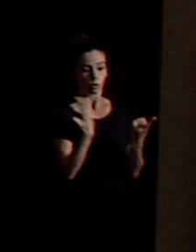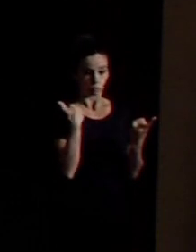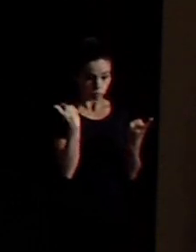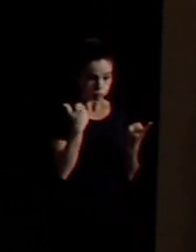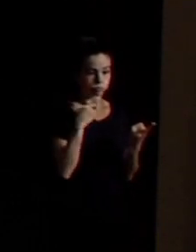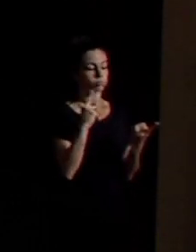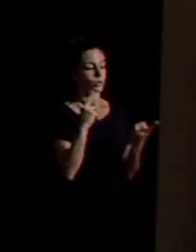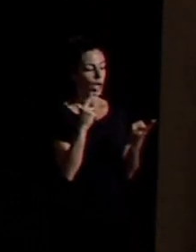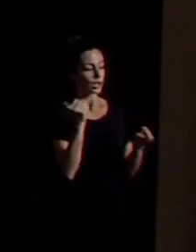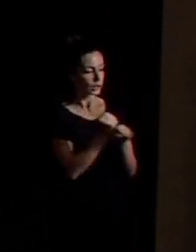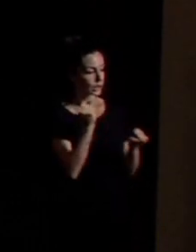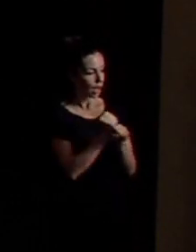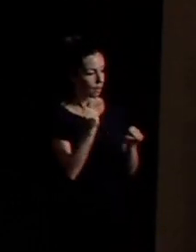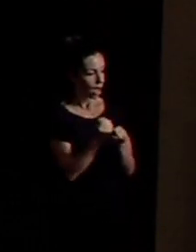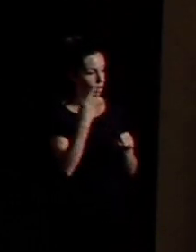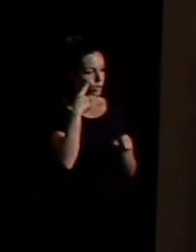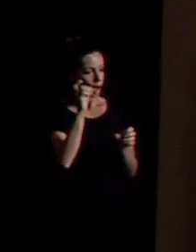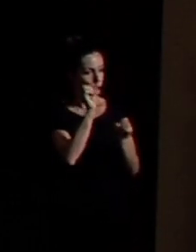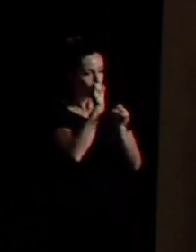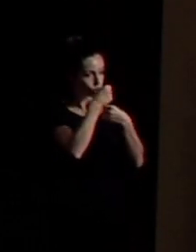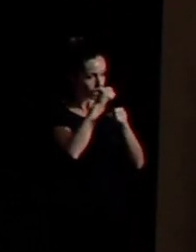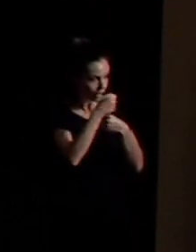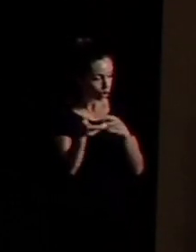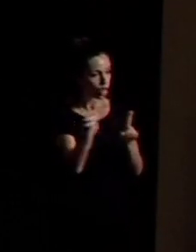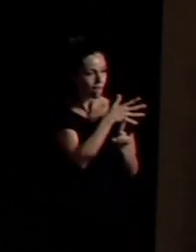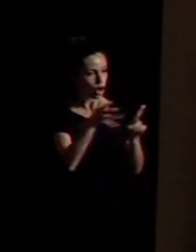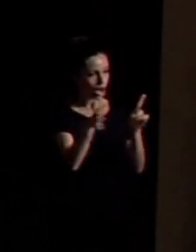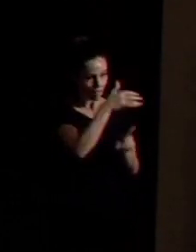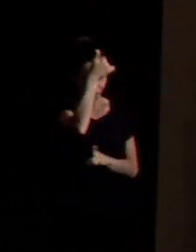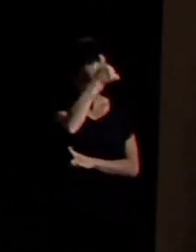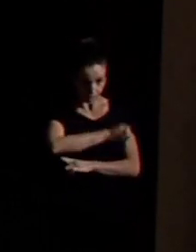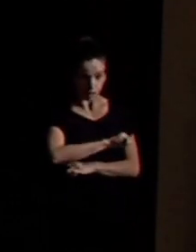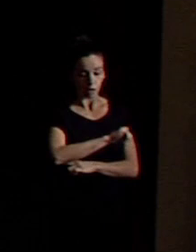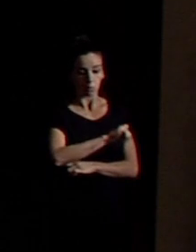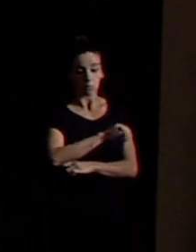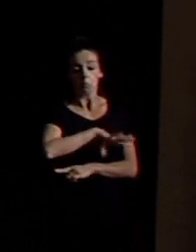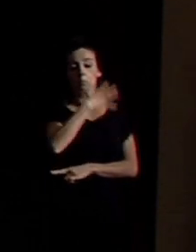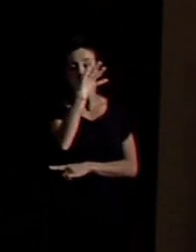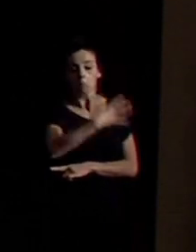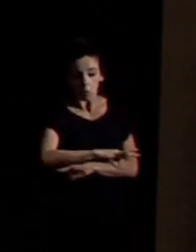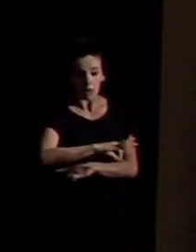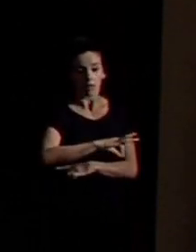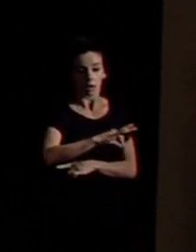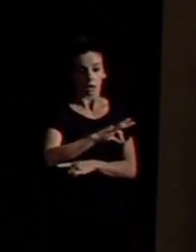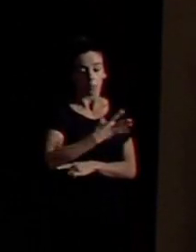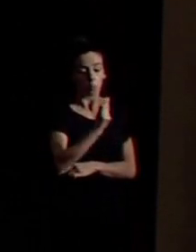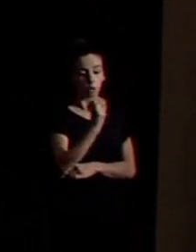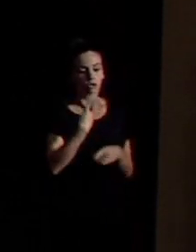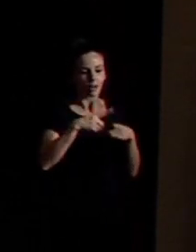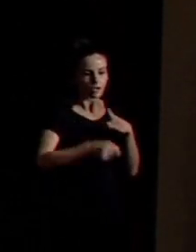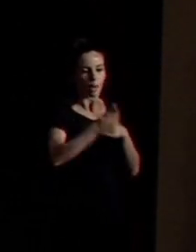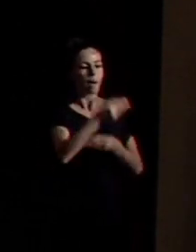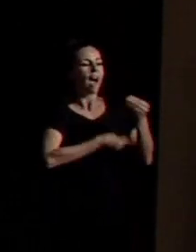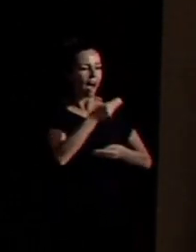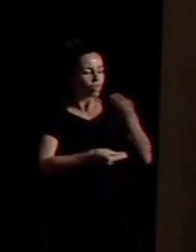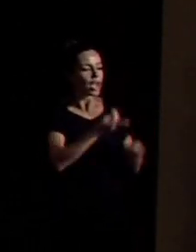en el Observatorio de Violencia de Género. Seguramente que nos apetecerá hacer muchas más cosas, pero